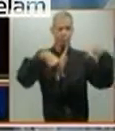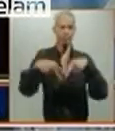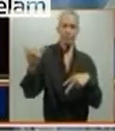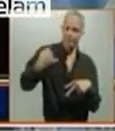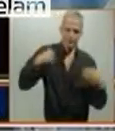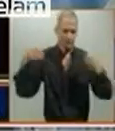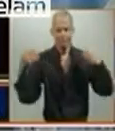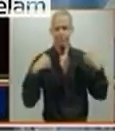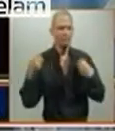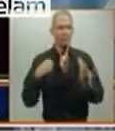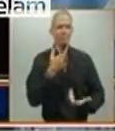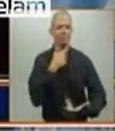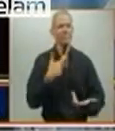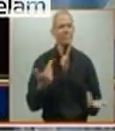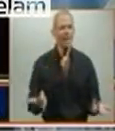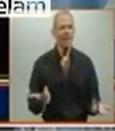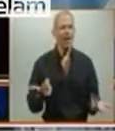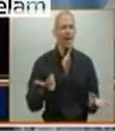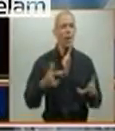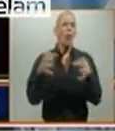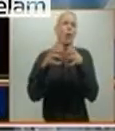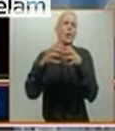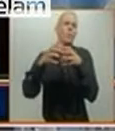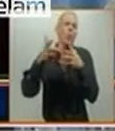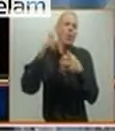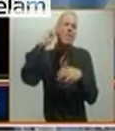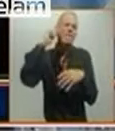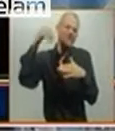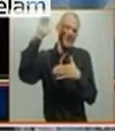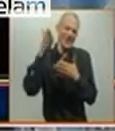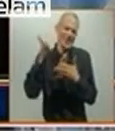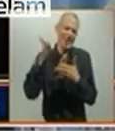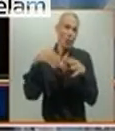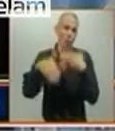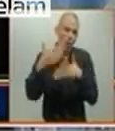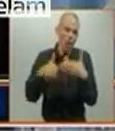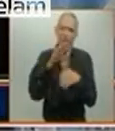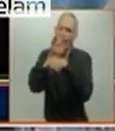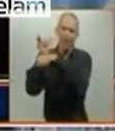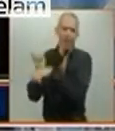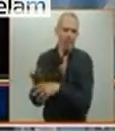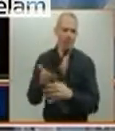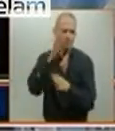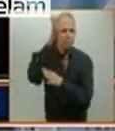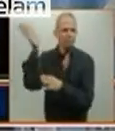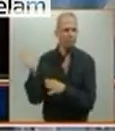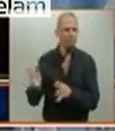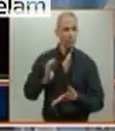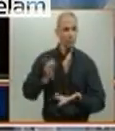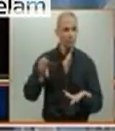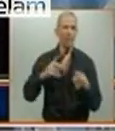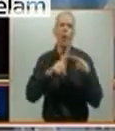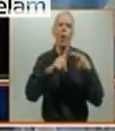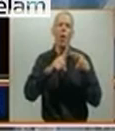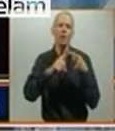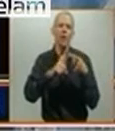vamos con el equipo de veteranos, nosotros jugamos por todos lados, y eso estuvo bueno todos estos años para poder estar en contacto